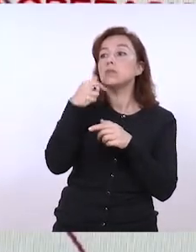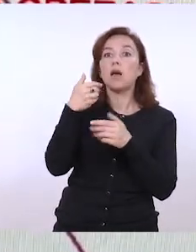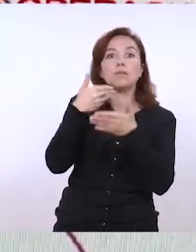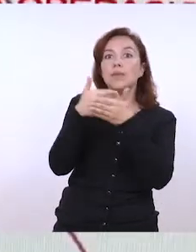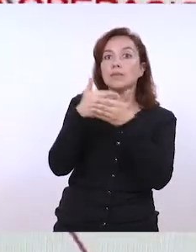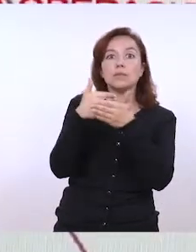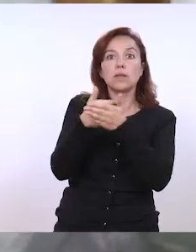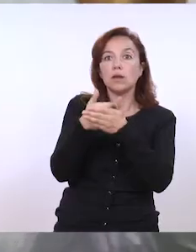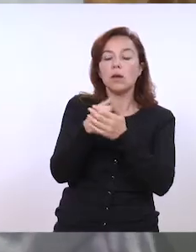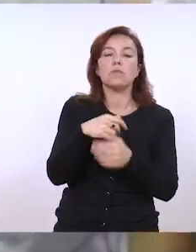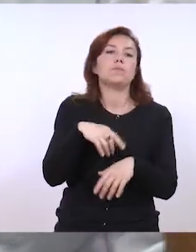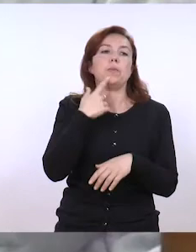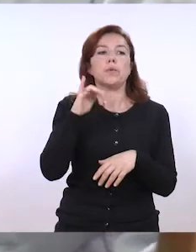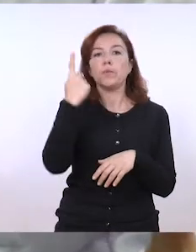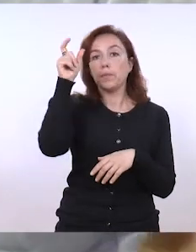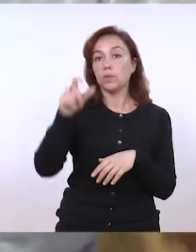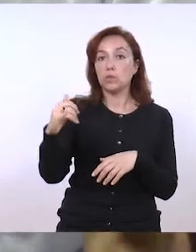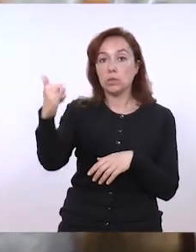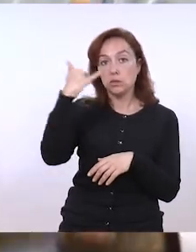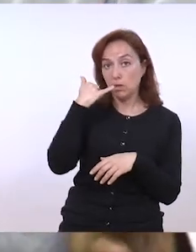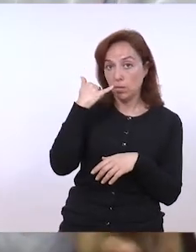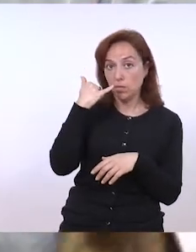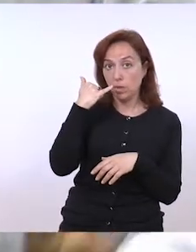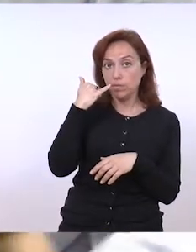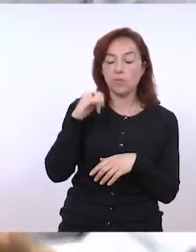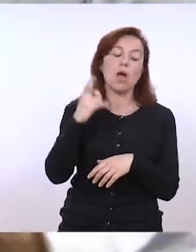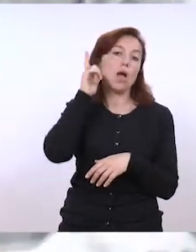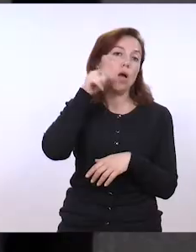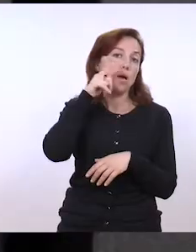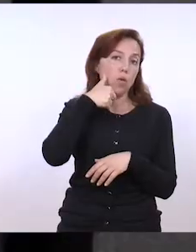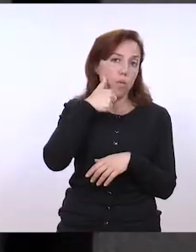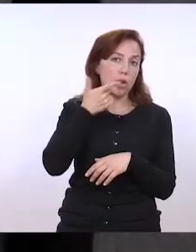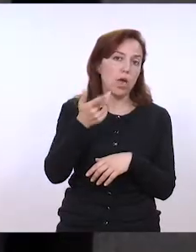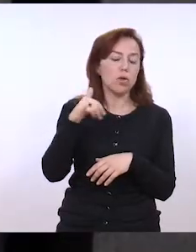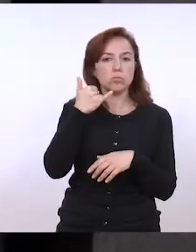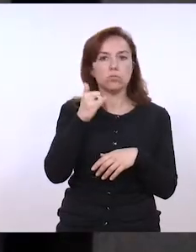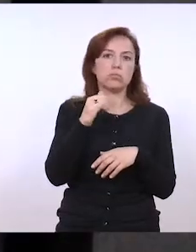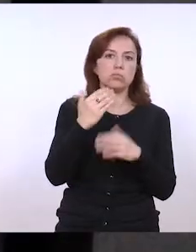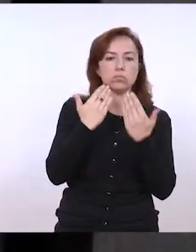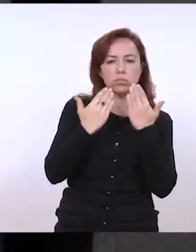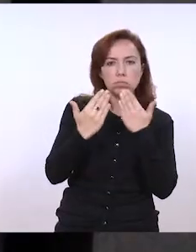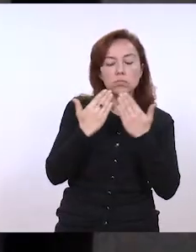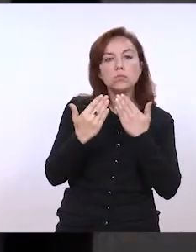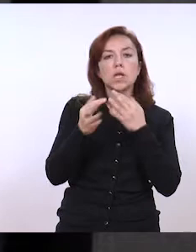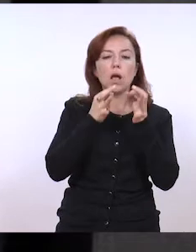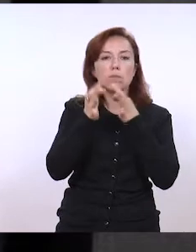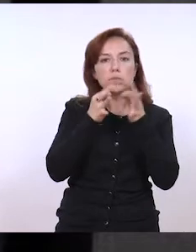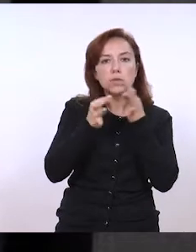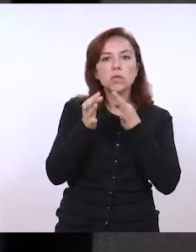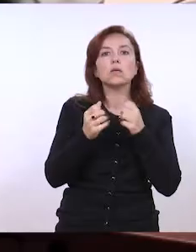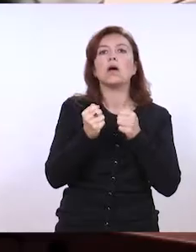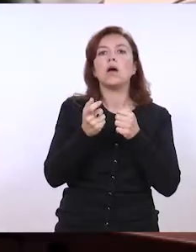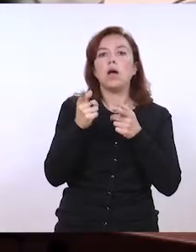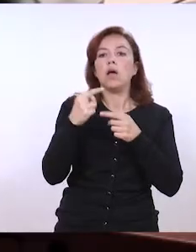que está sucediendo. Una persona llama, va a ser atendida por un telefonista dentro del centro de comando unificado, se le va a dar